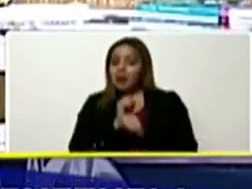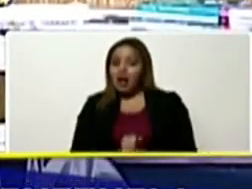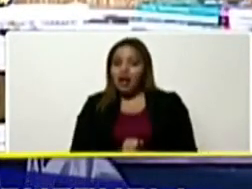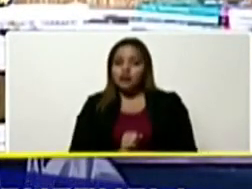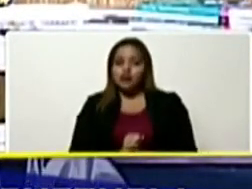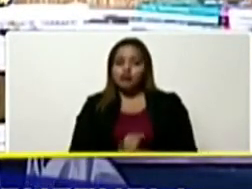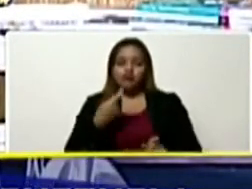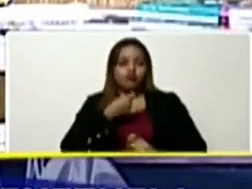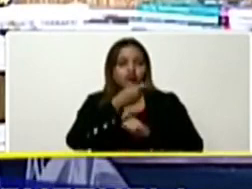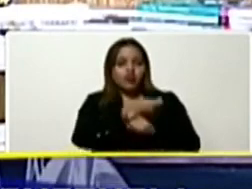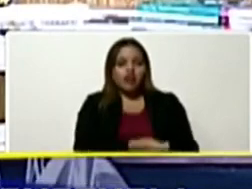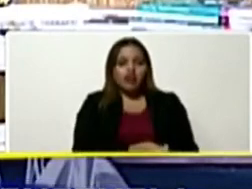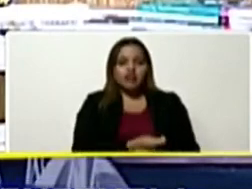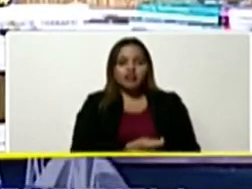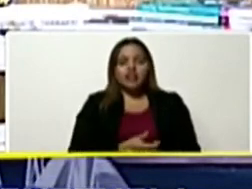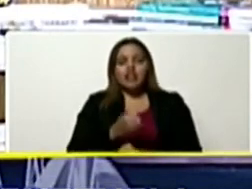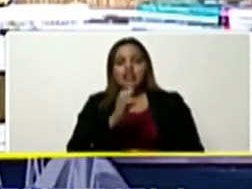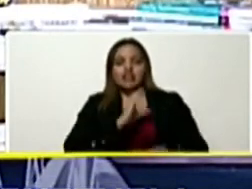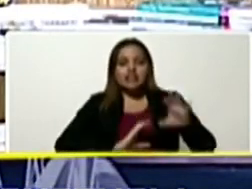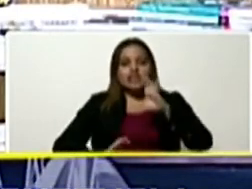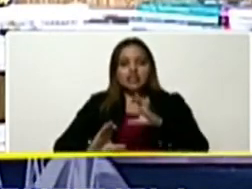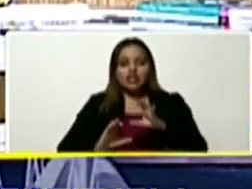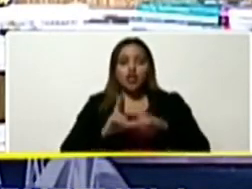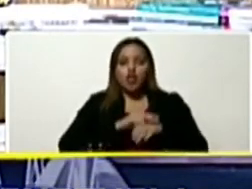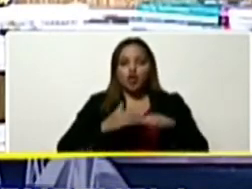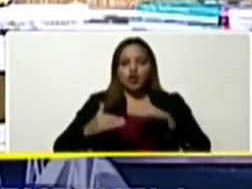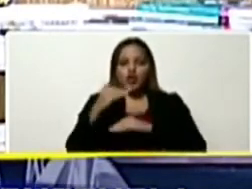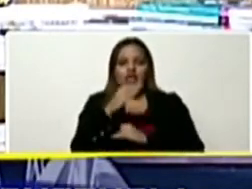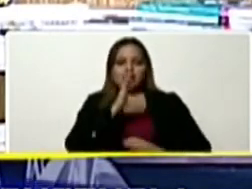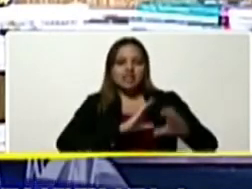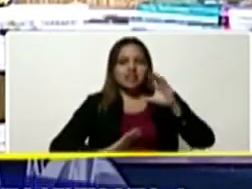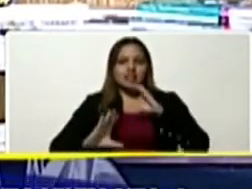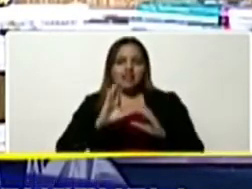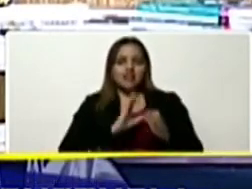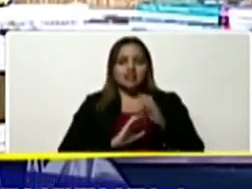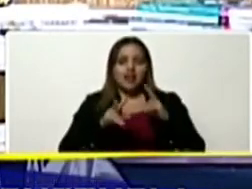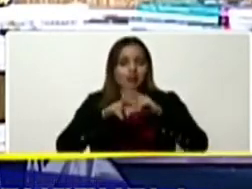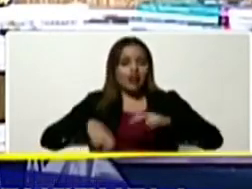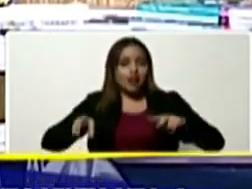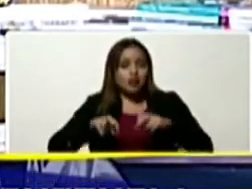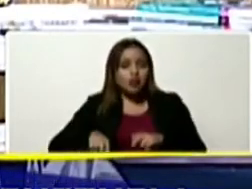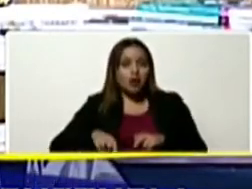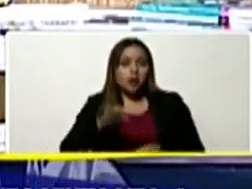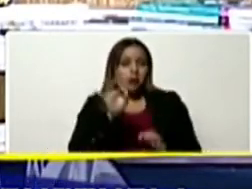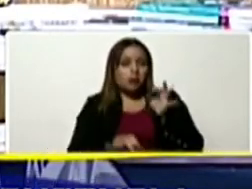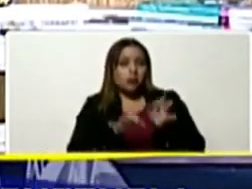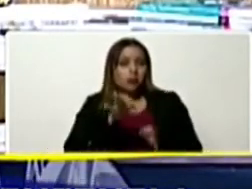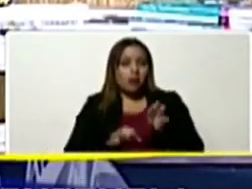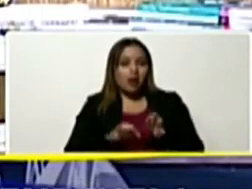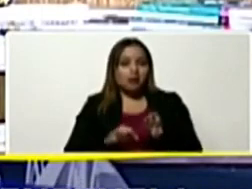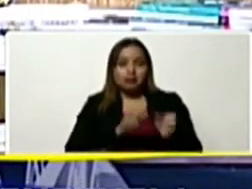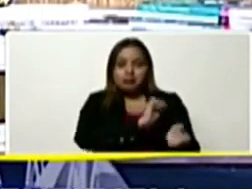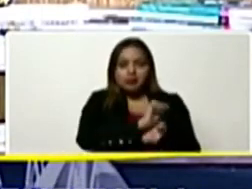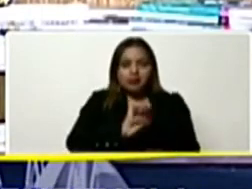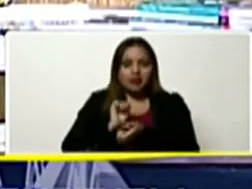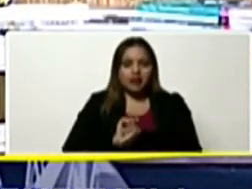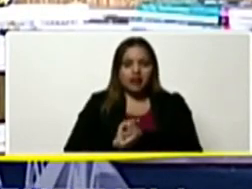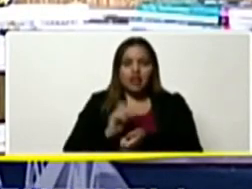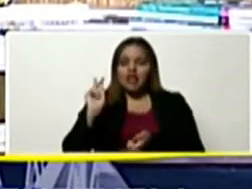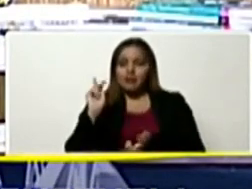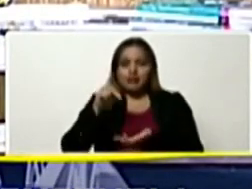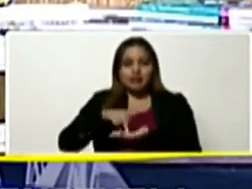penales y criminalísticas por la Universidad Católica Santa Rosa. Y forma parte de los